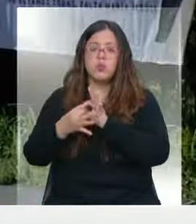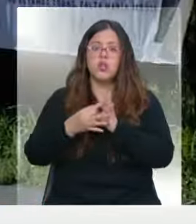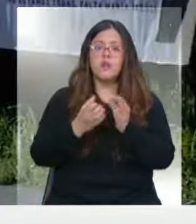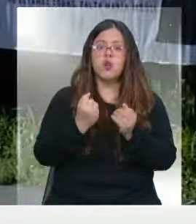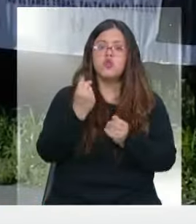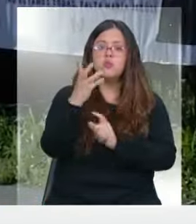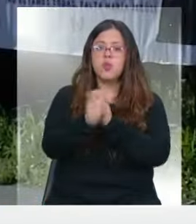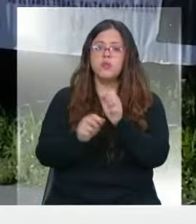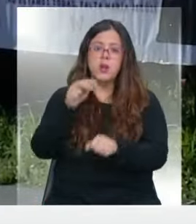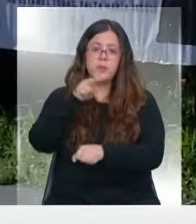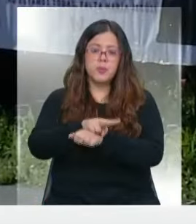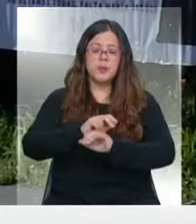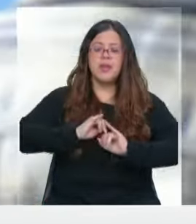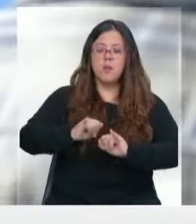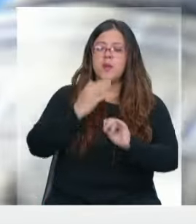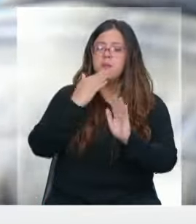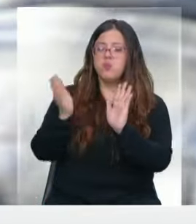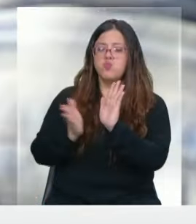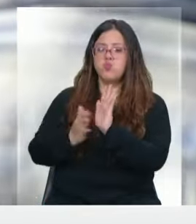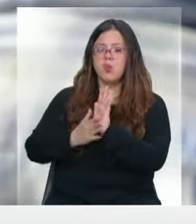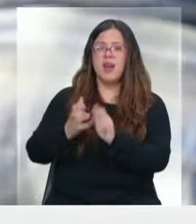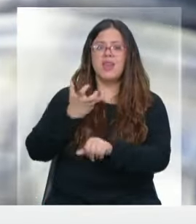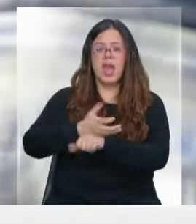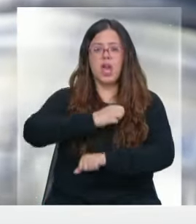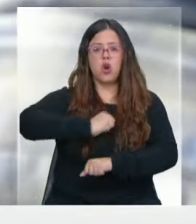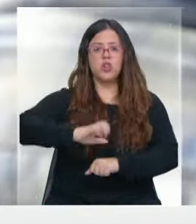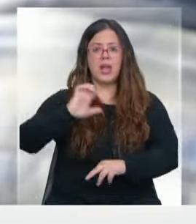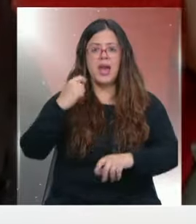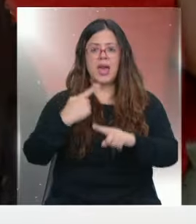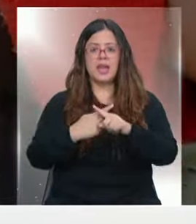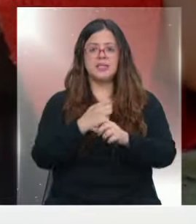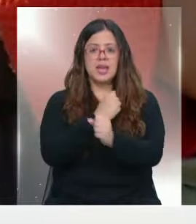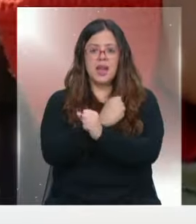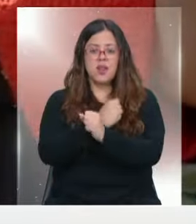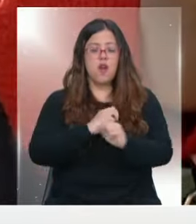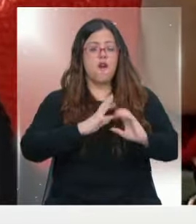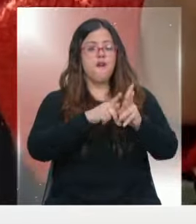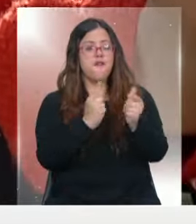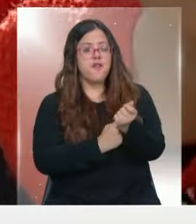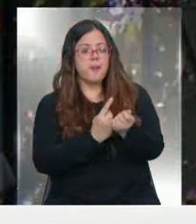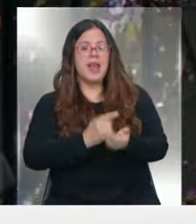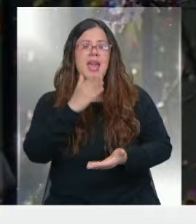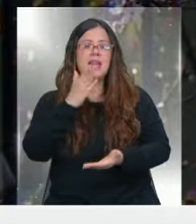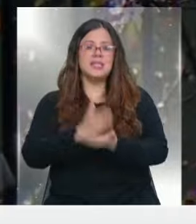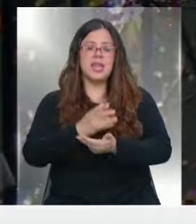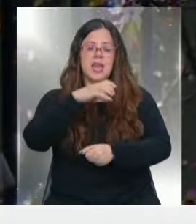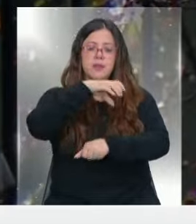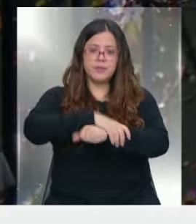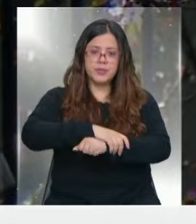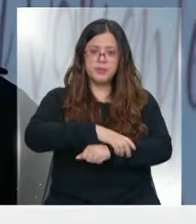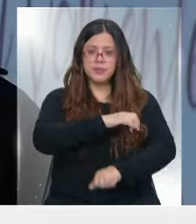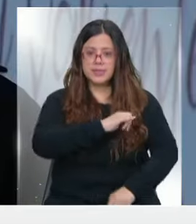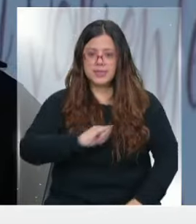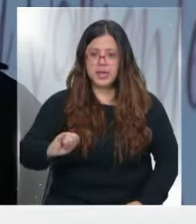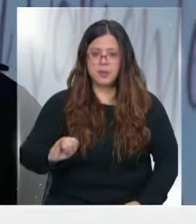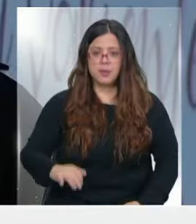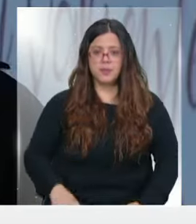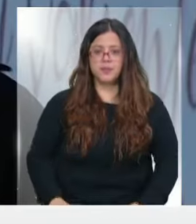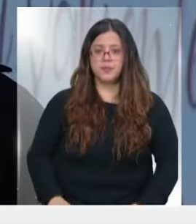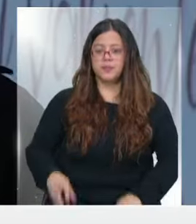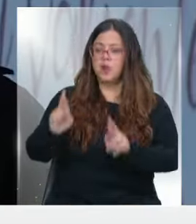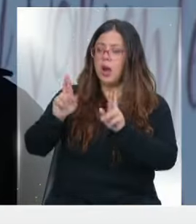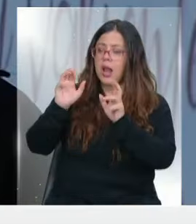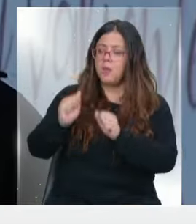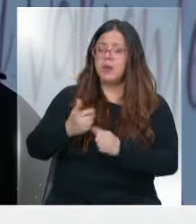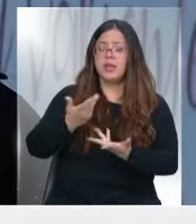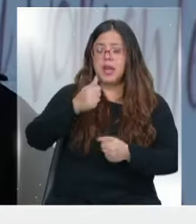testigos, información y pruebas que se tienen contra el ex carabinero. La familia exige cadena perpetua. Que pueda tener